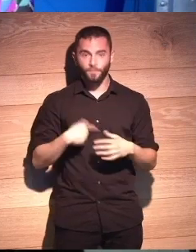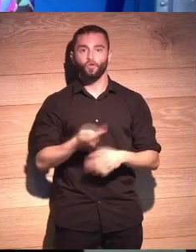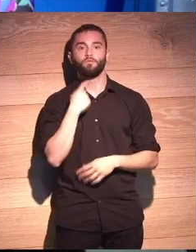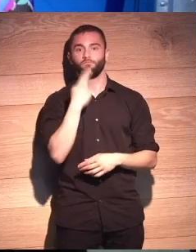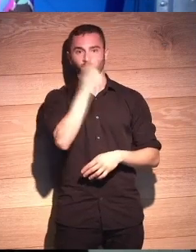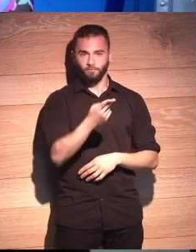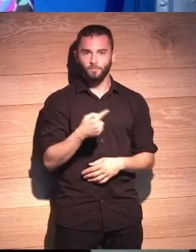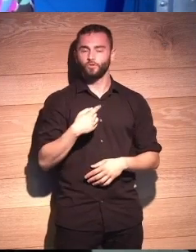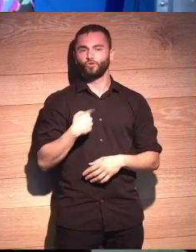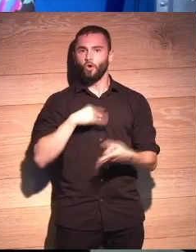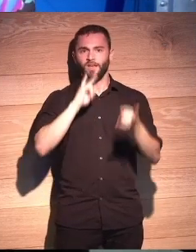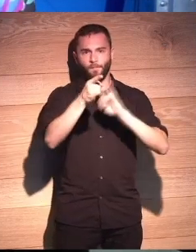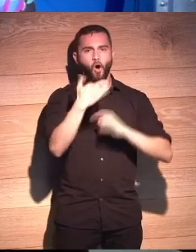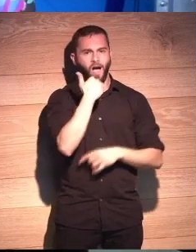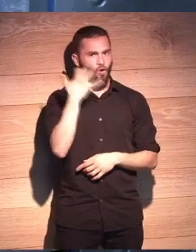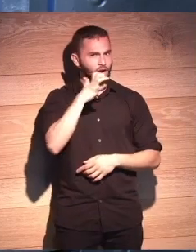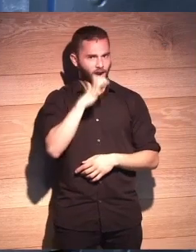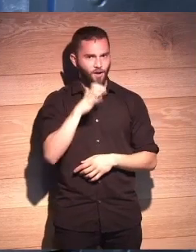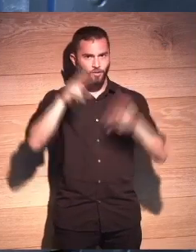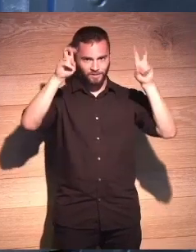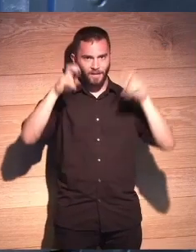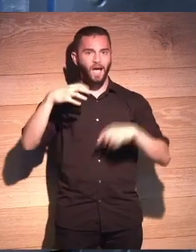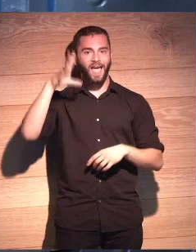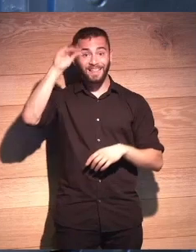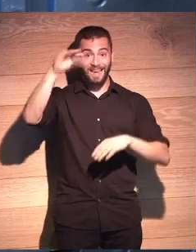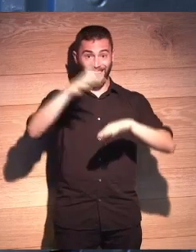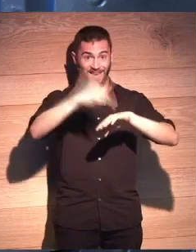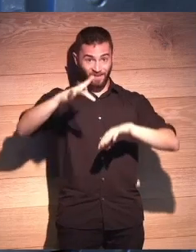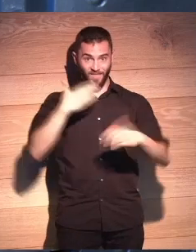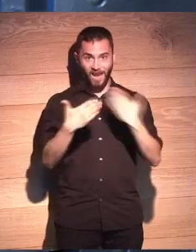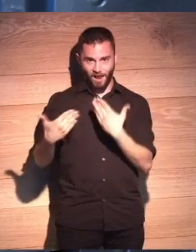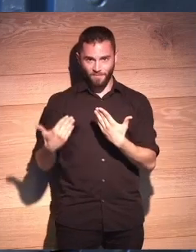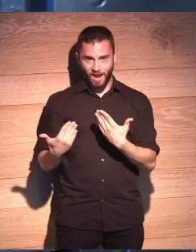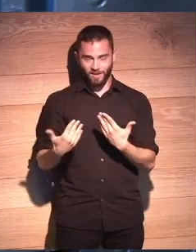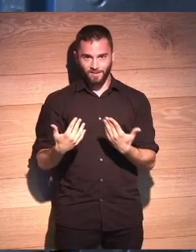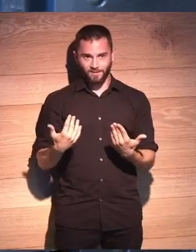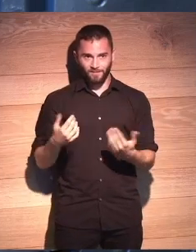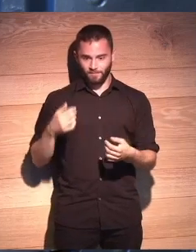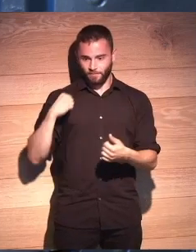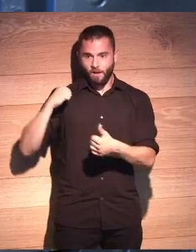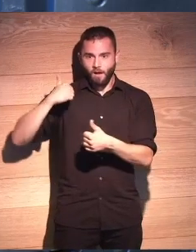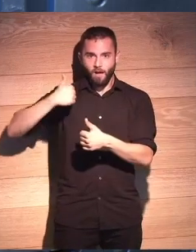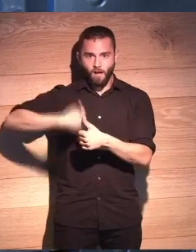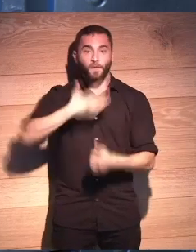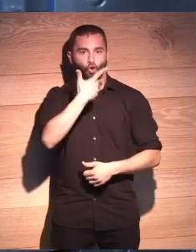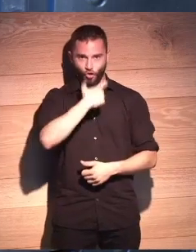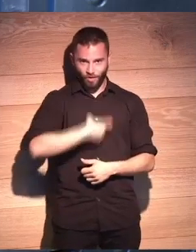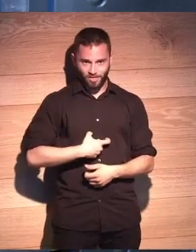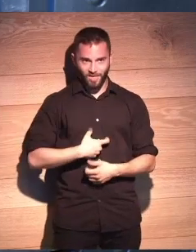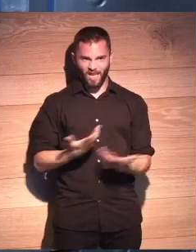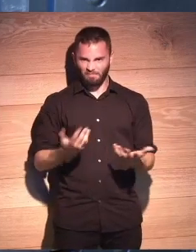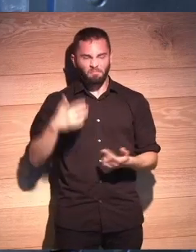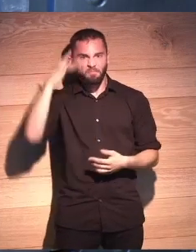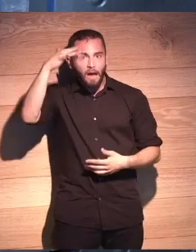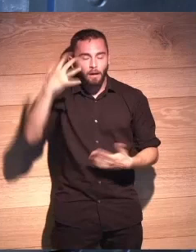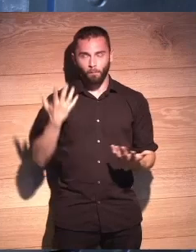le dije, mira, te llamo por una cosa extraña, porque te llamo para hablar de inteligencia artificial. Claro, toda la vida me conocía, no se